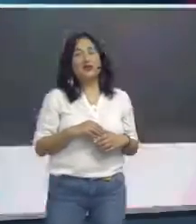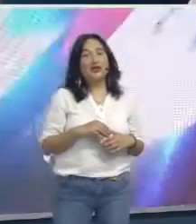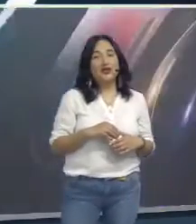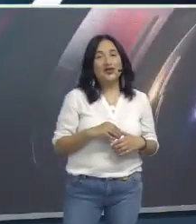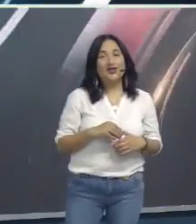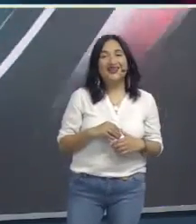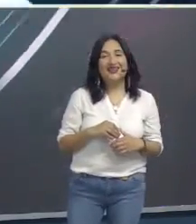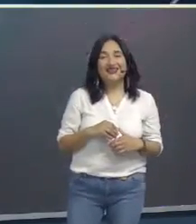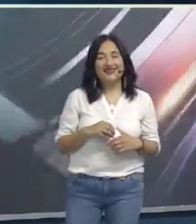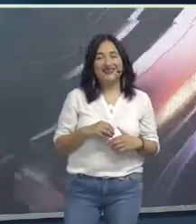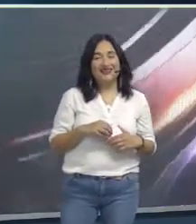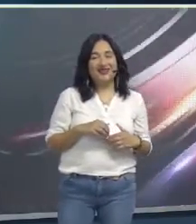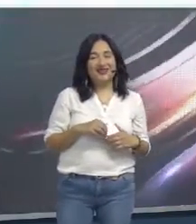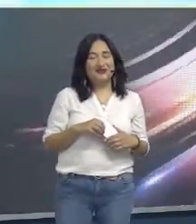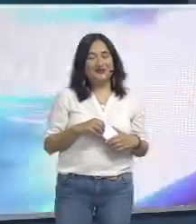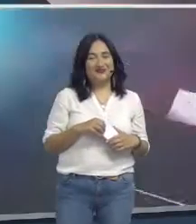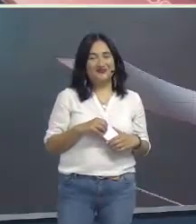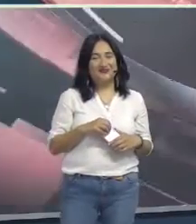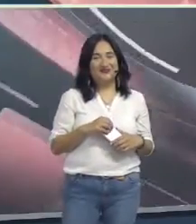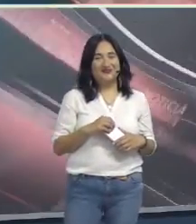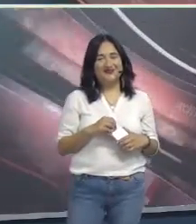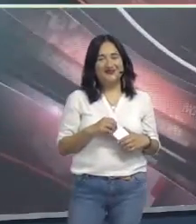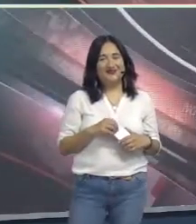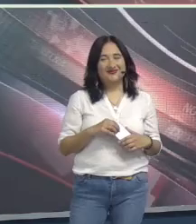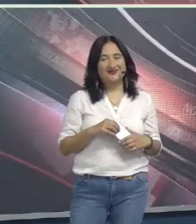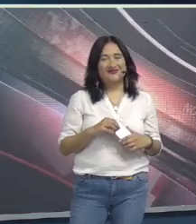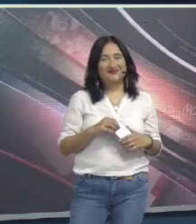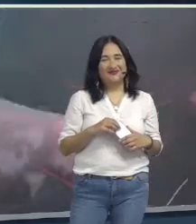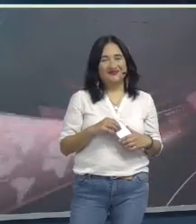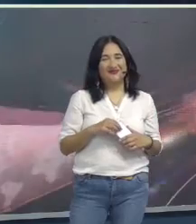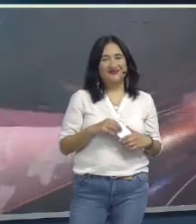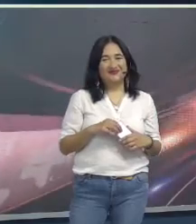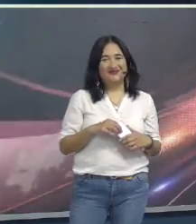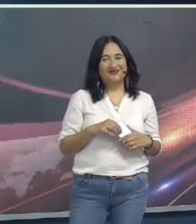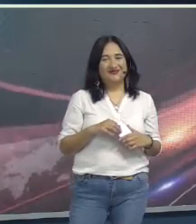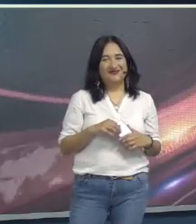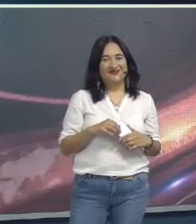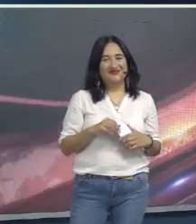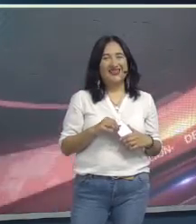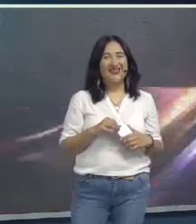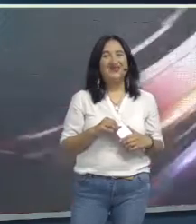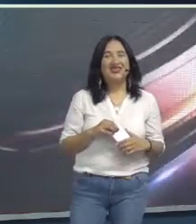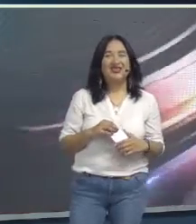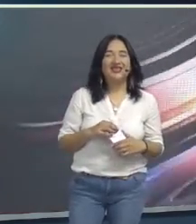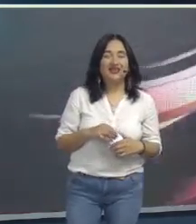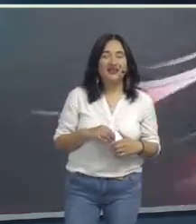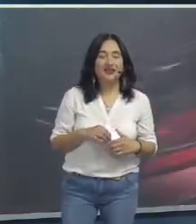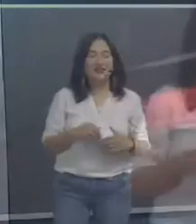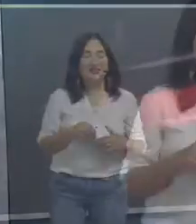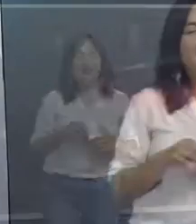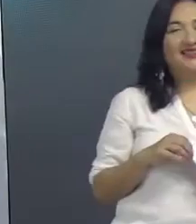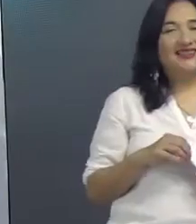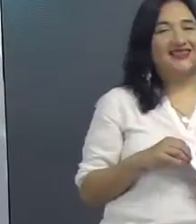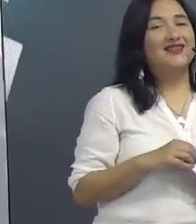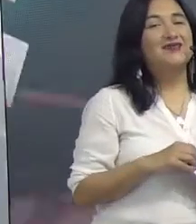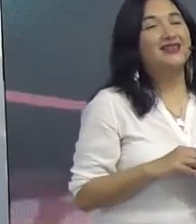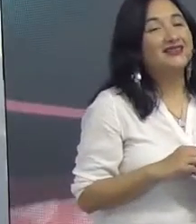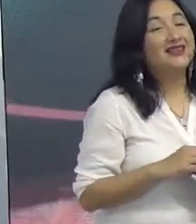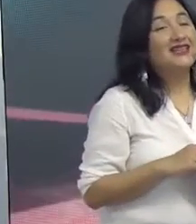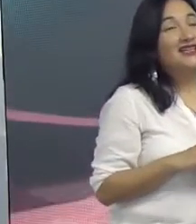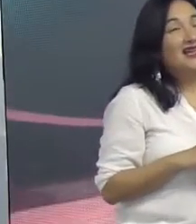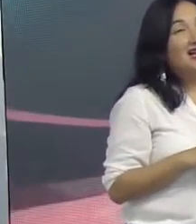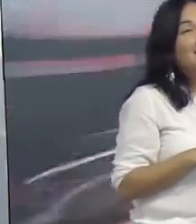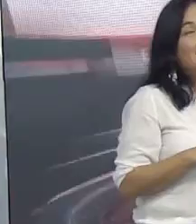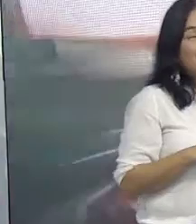comunicación con Canal 35. Muchas gracias a ustedes, un placer. Bien, muchas gracias. Que tenga un excelente día,